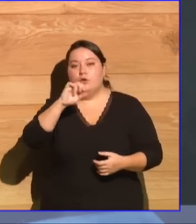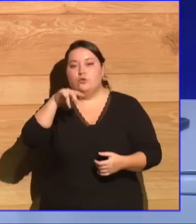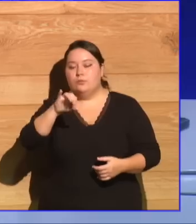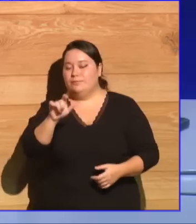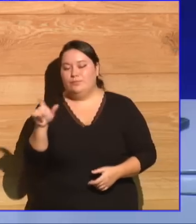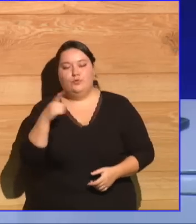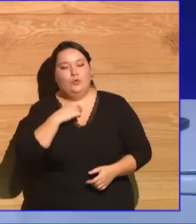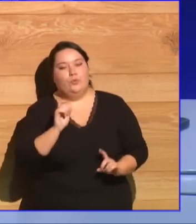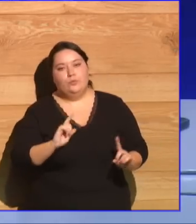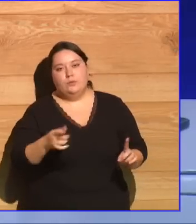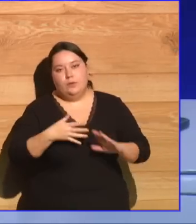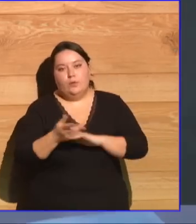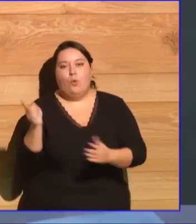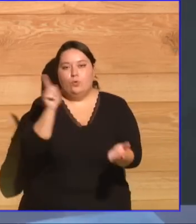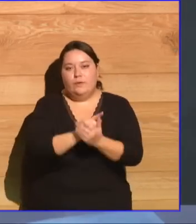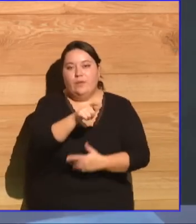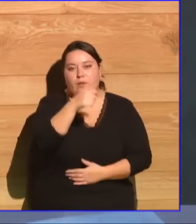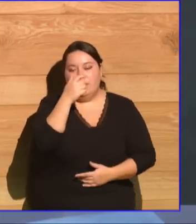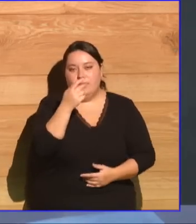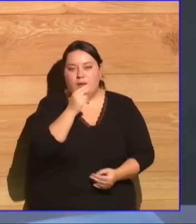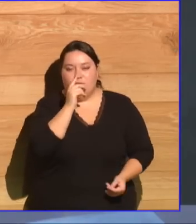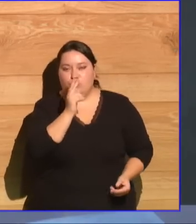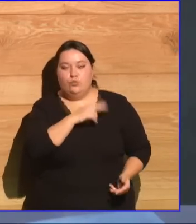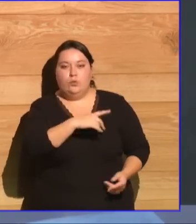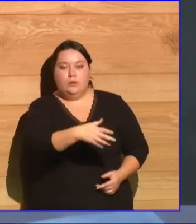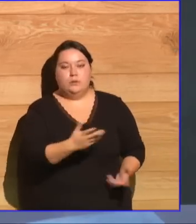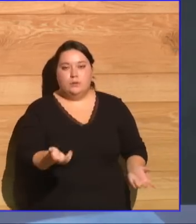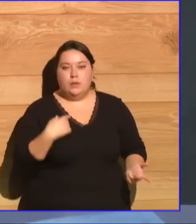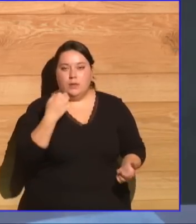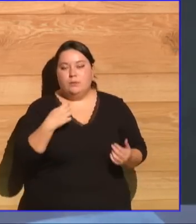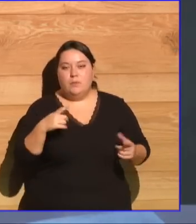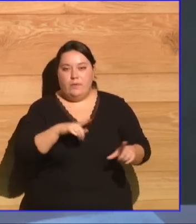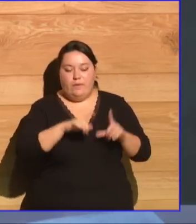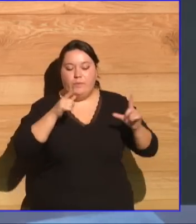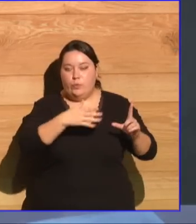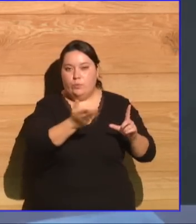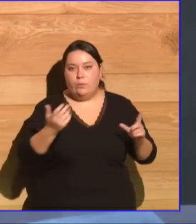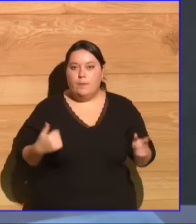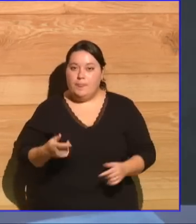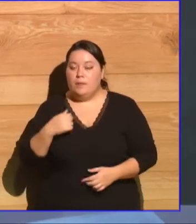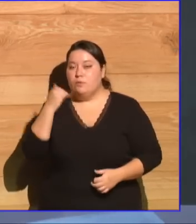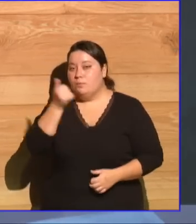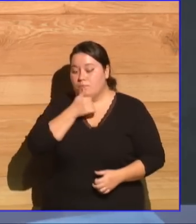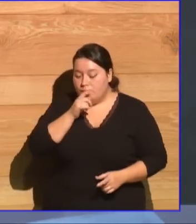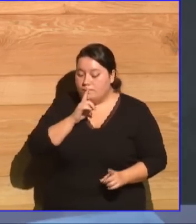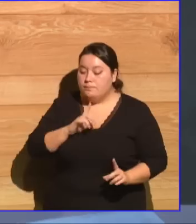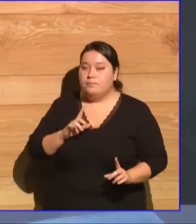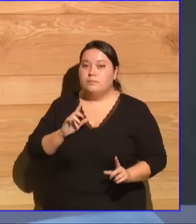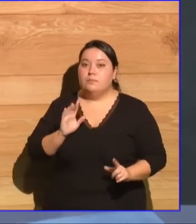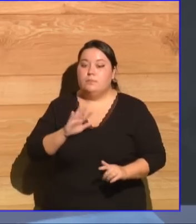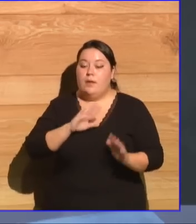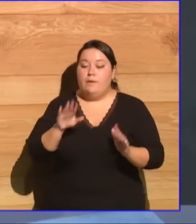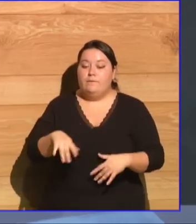de la cuenta. Dice, ya está otra vez el niñato este que me va a robar los planos. Lo mantienen en el secreto. Cuando por fin se